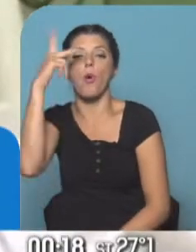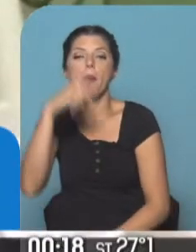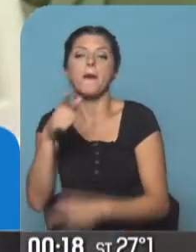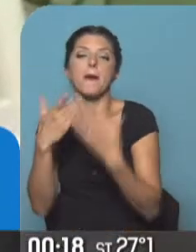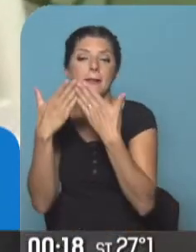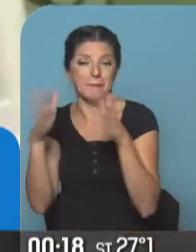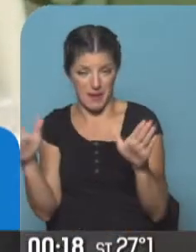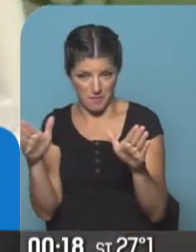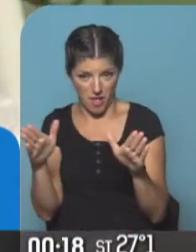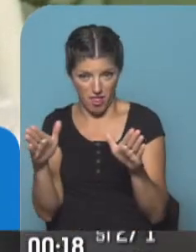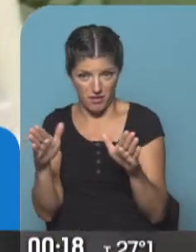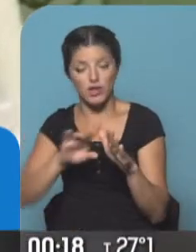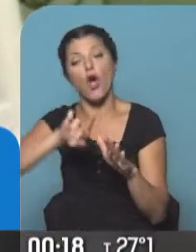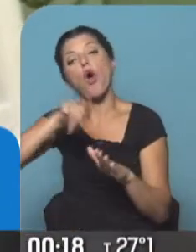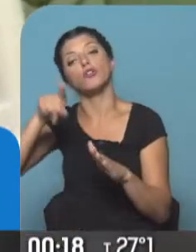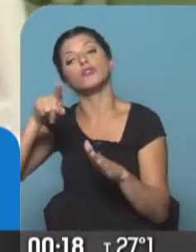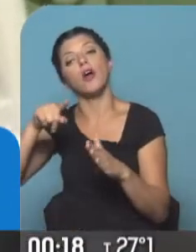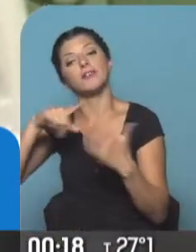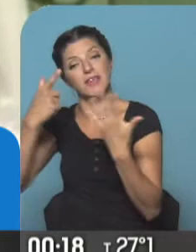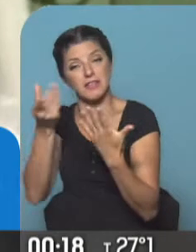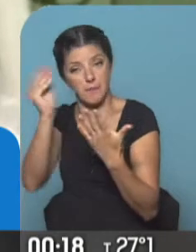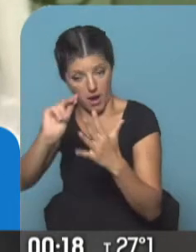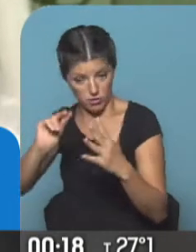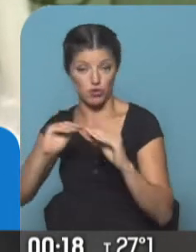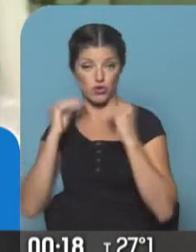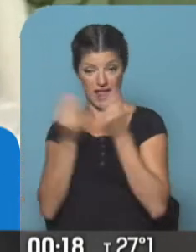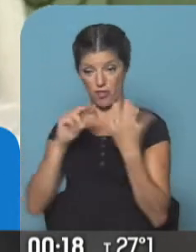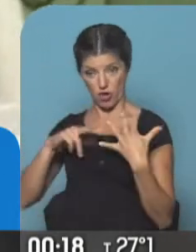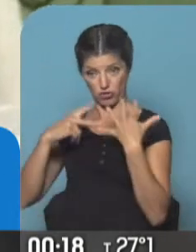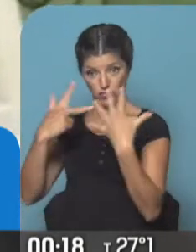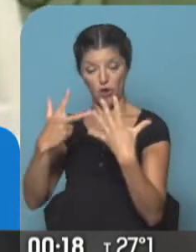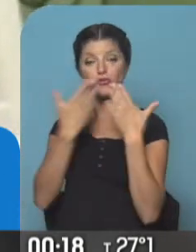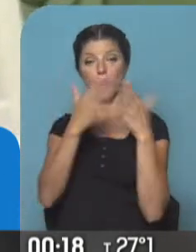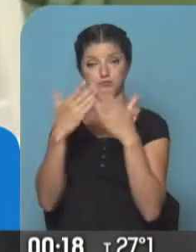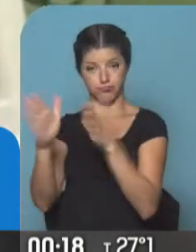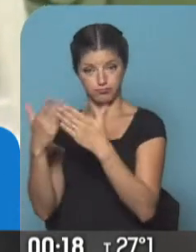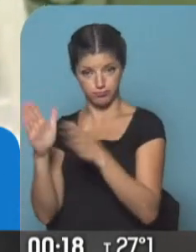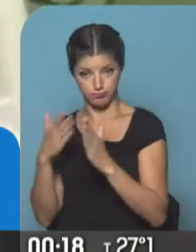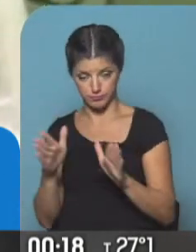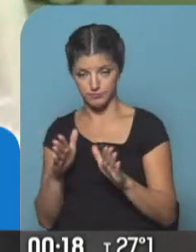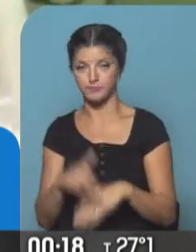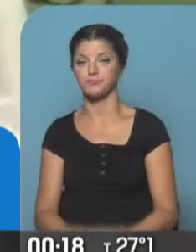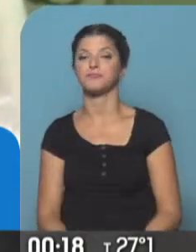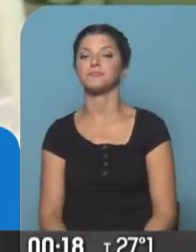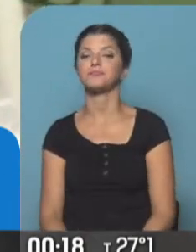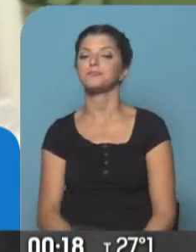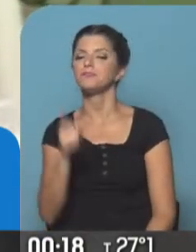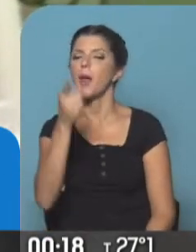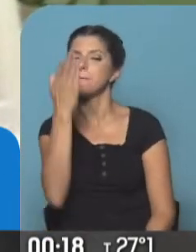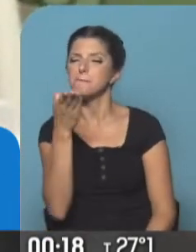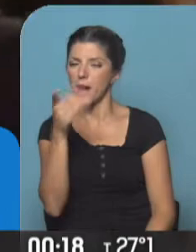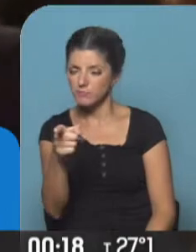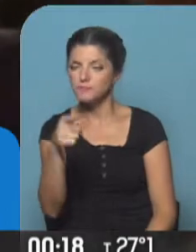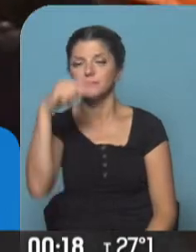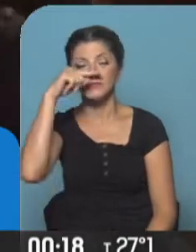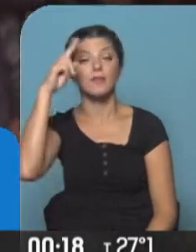Alberto Fujimori y a otras 7 personas que se encuentran en similar condición. Fujimori, de 79